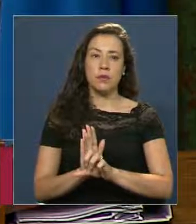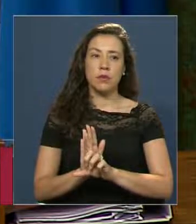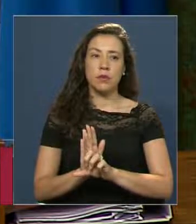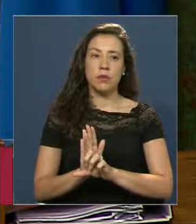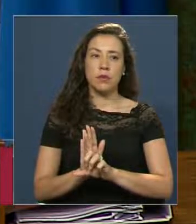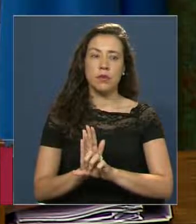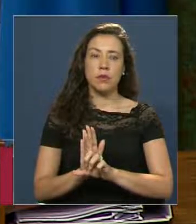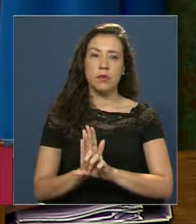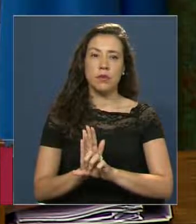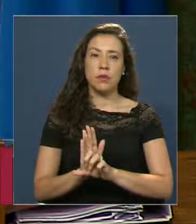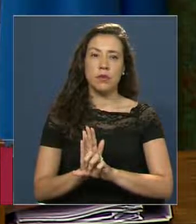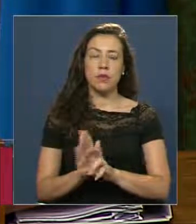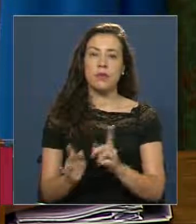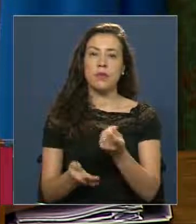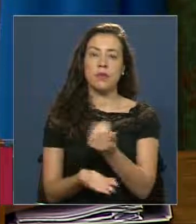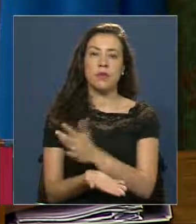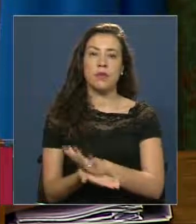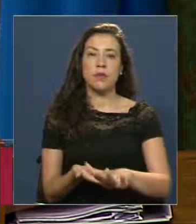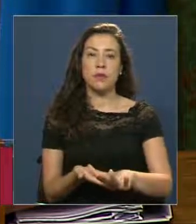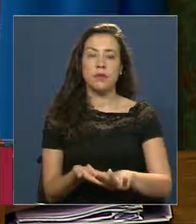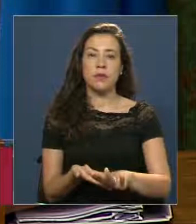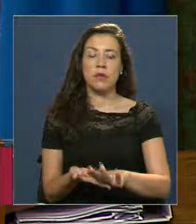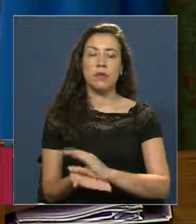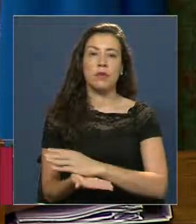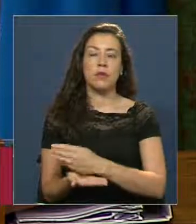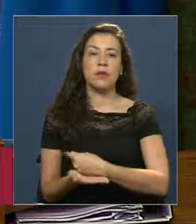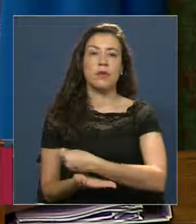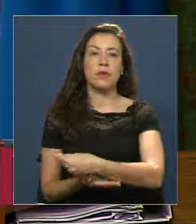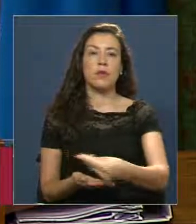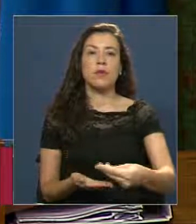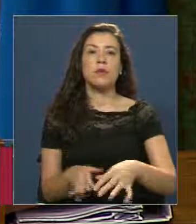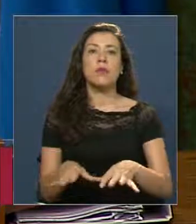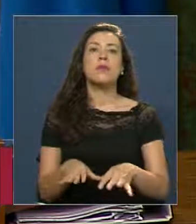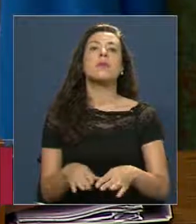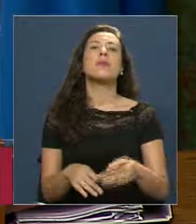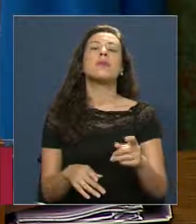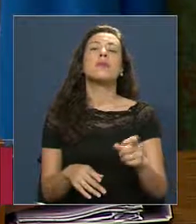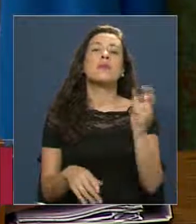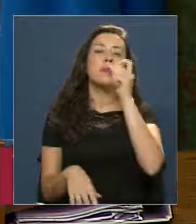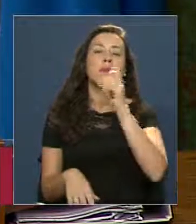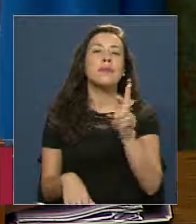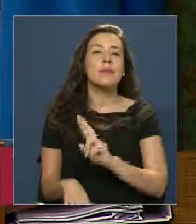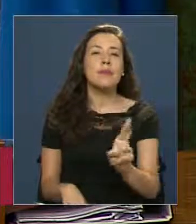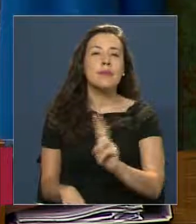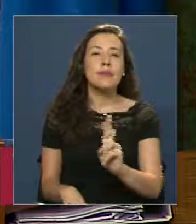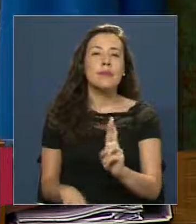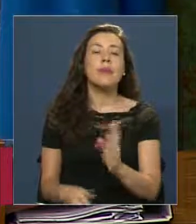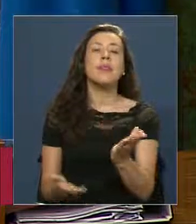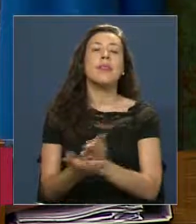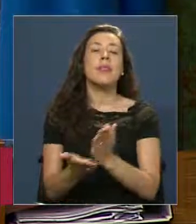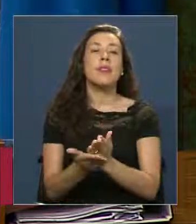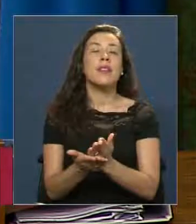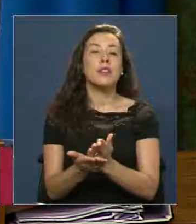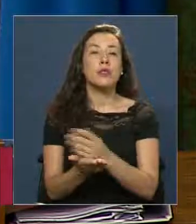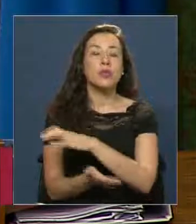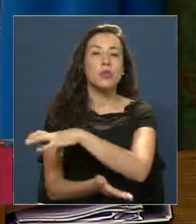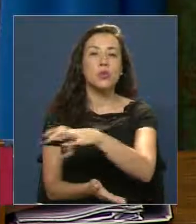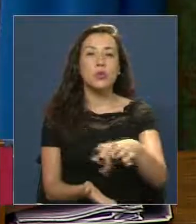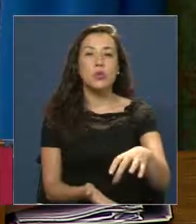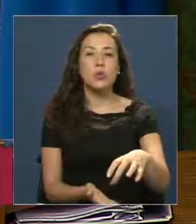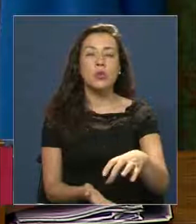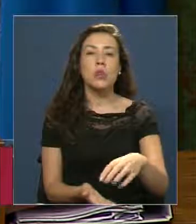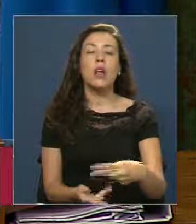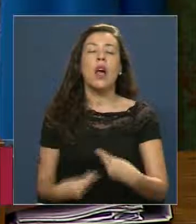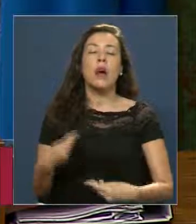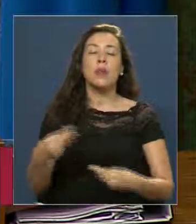disponga la distribución gratuita de productos de higiene menstrual en establecimientos educacionales que reciben aportes